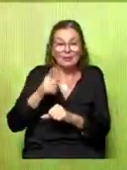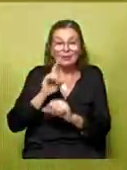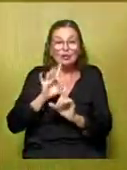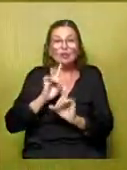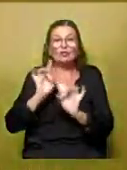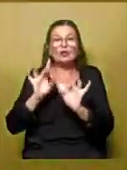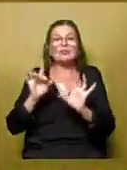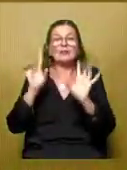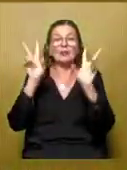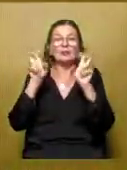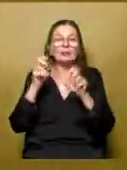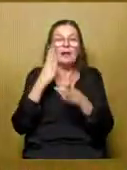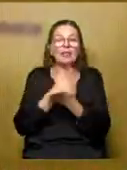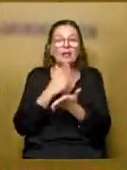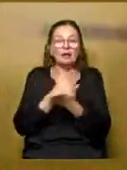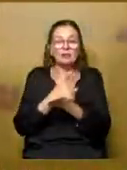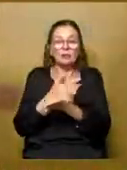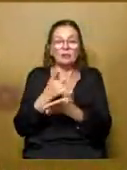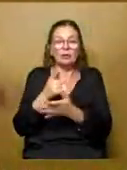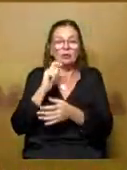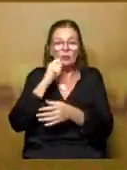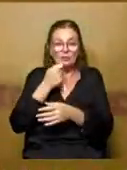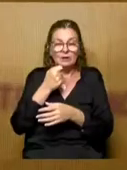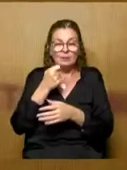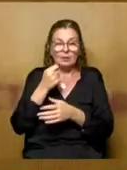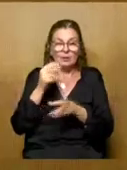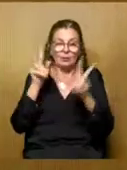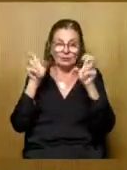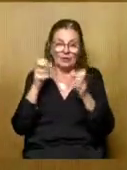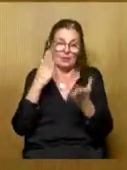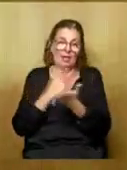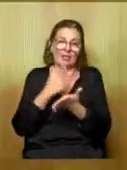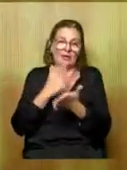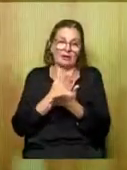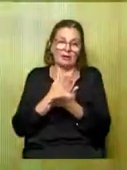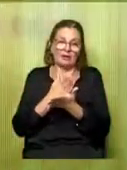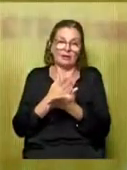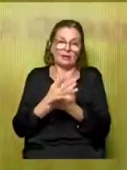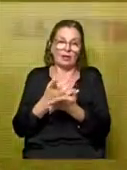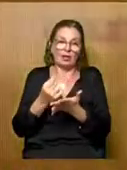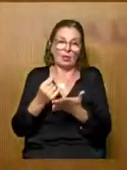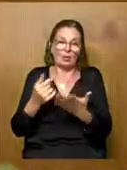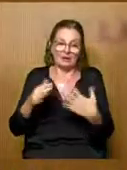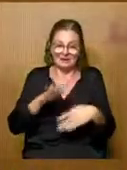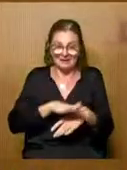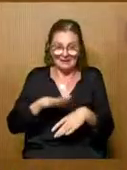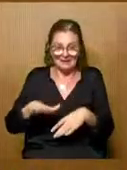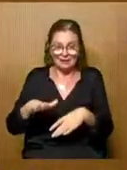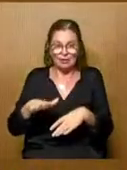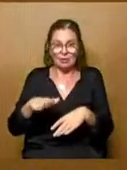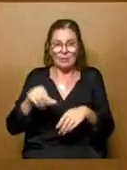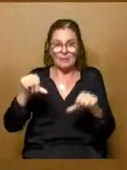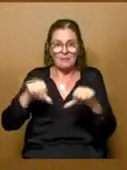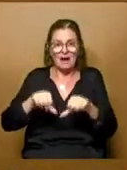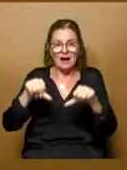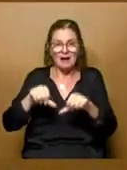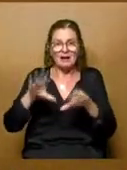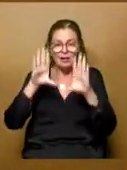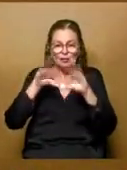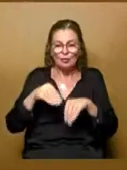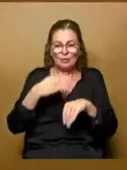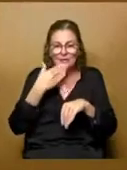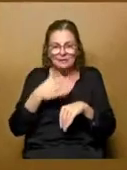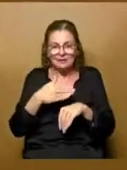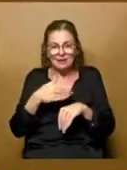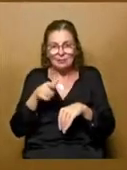es un tema de derechos, porque a nosotros nos gustaría que sea un tema de derechos, que nos duele los niños que pasan mal, y que todos lo entendamos.